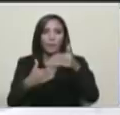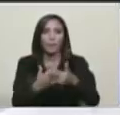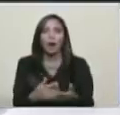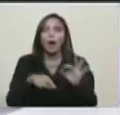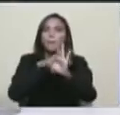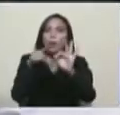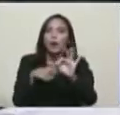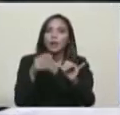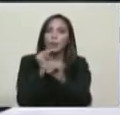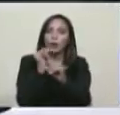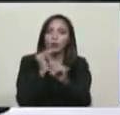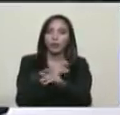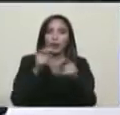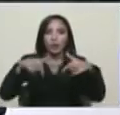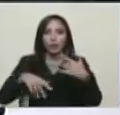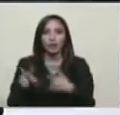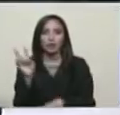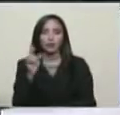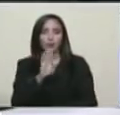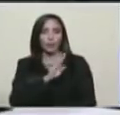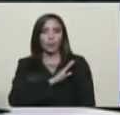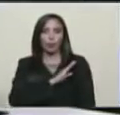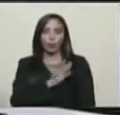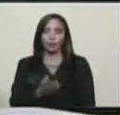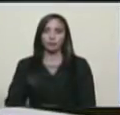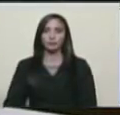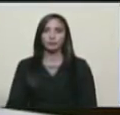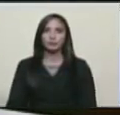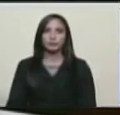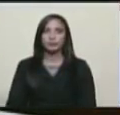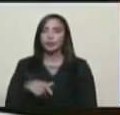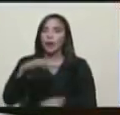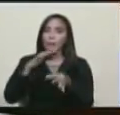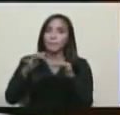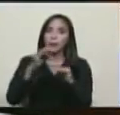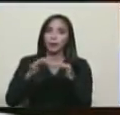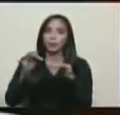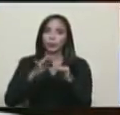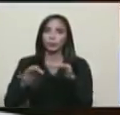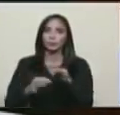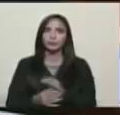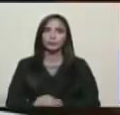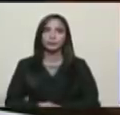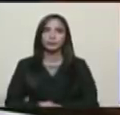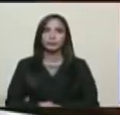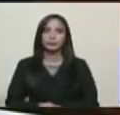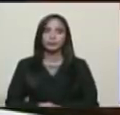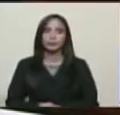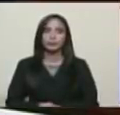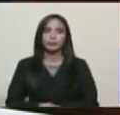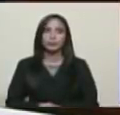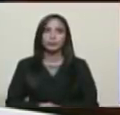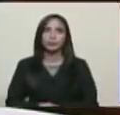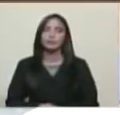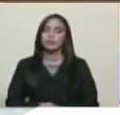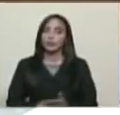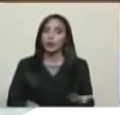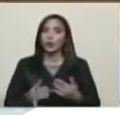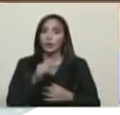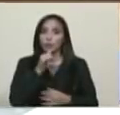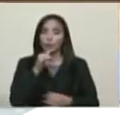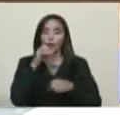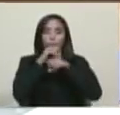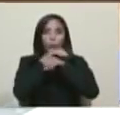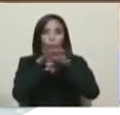digital petrolera de venezuela el petró avanzando tenemos que informar mucho bien